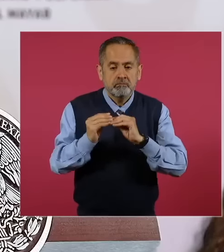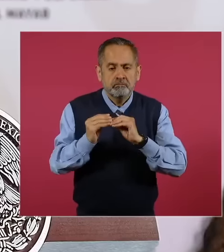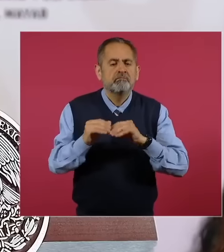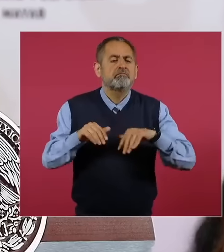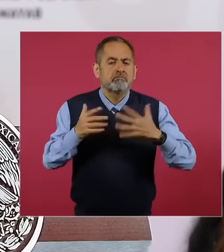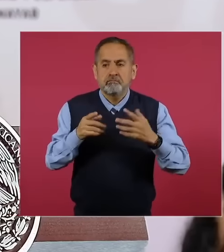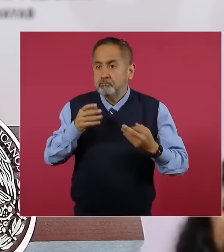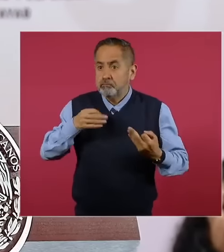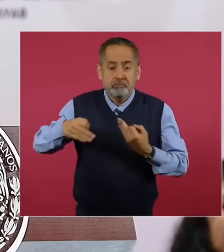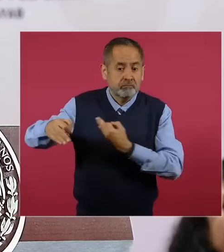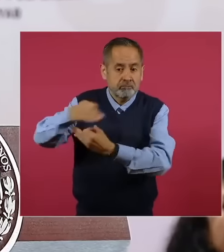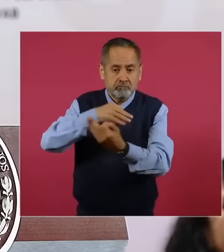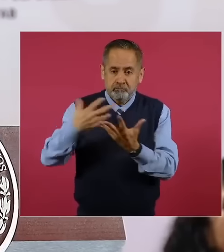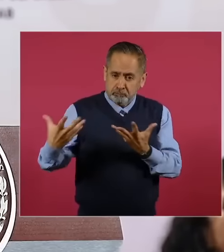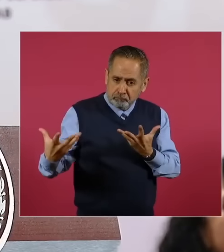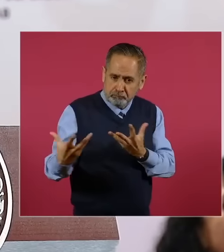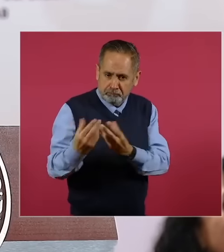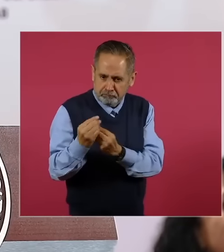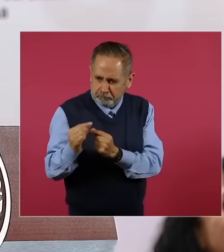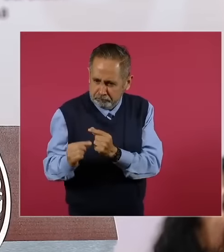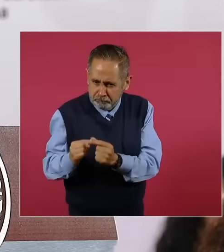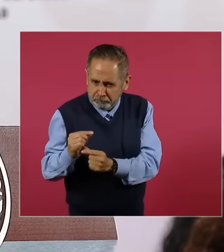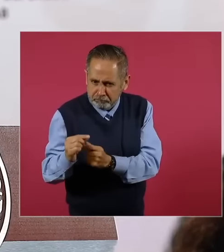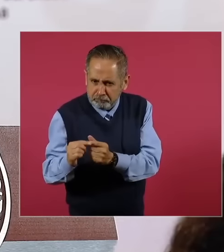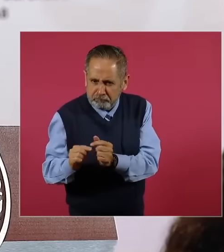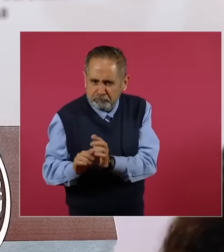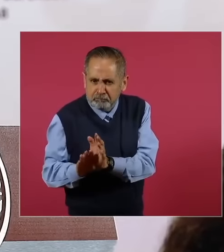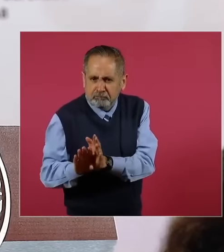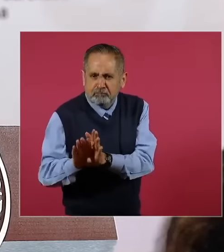entre todos y desde abajo,